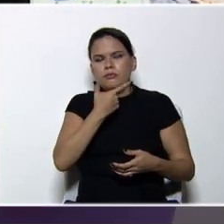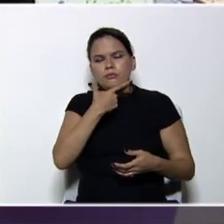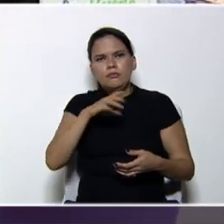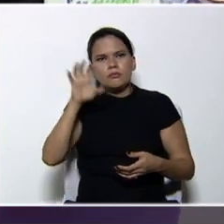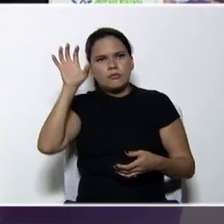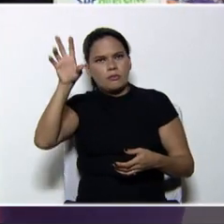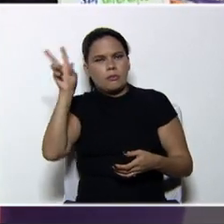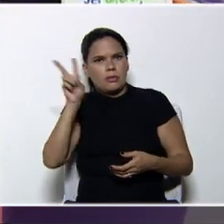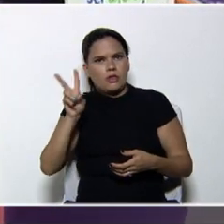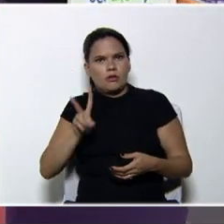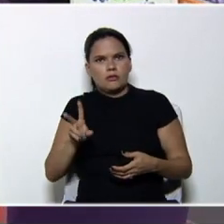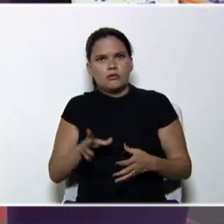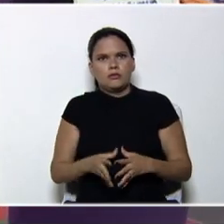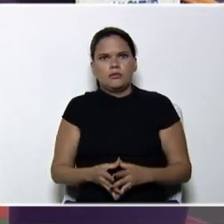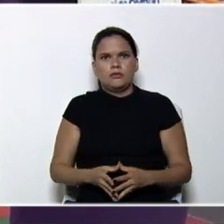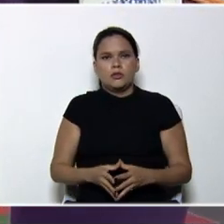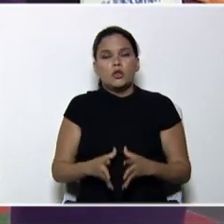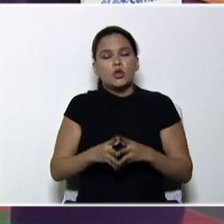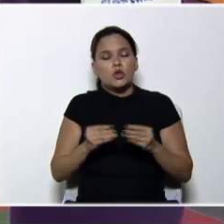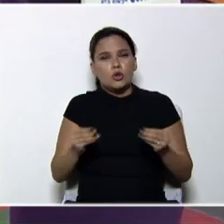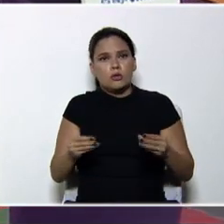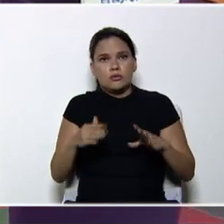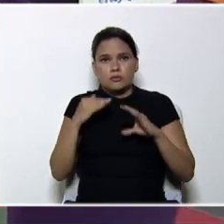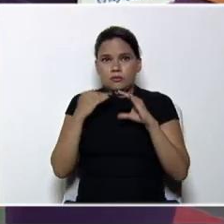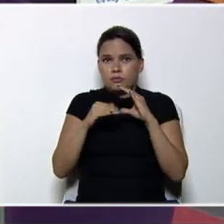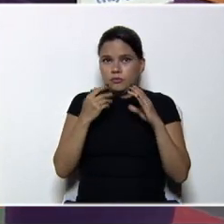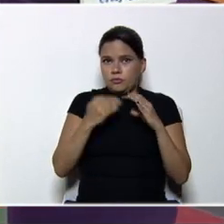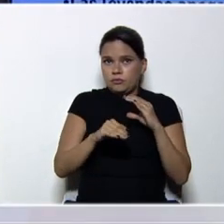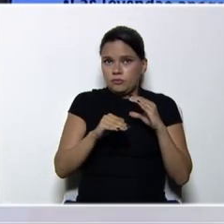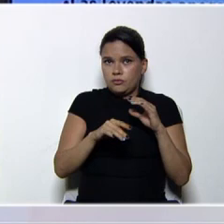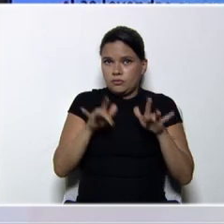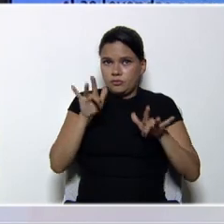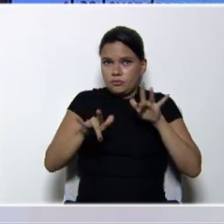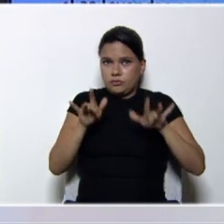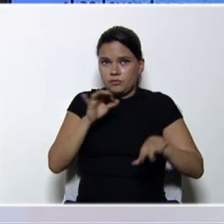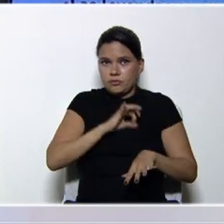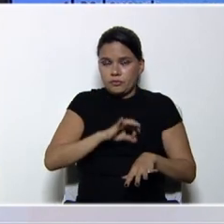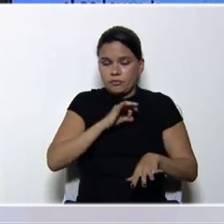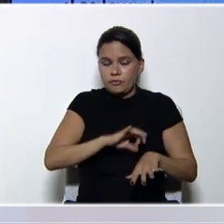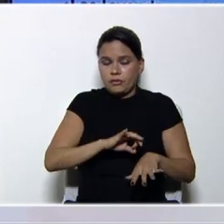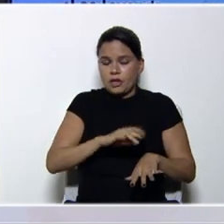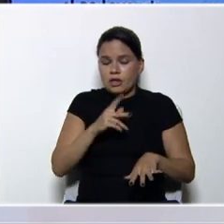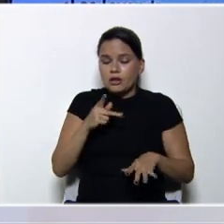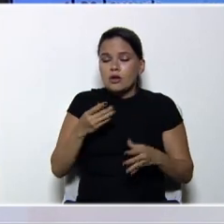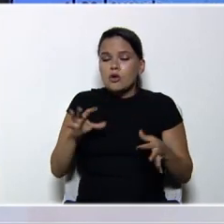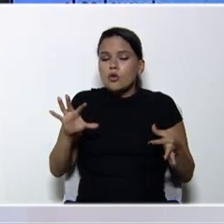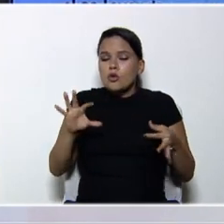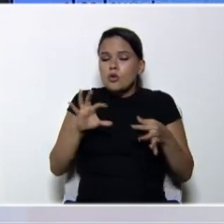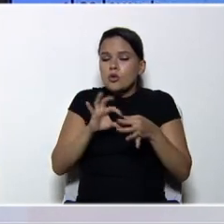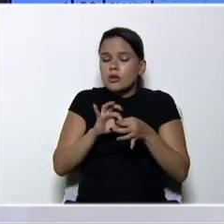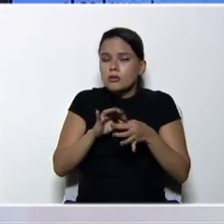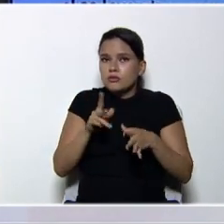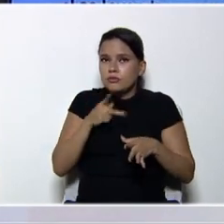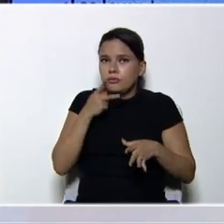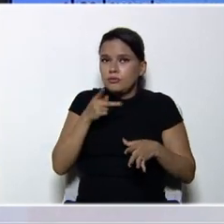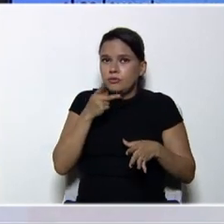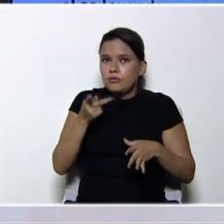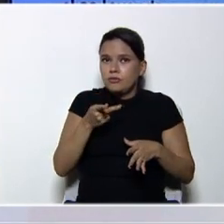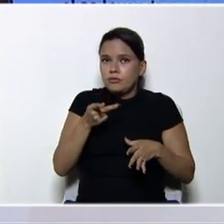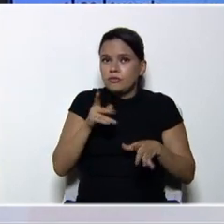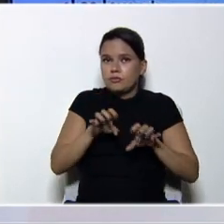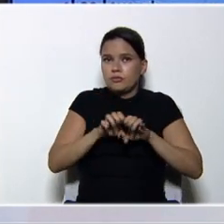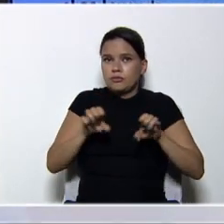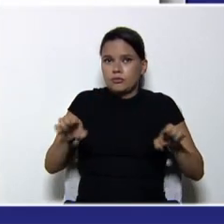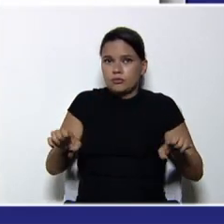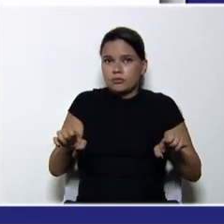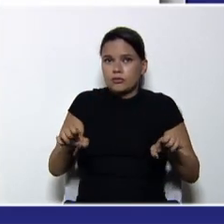así, definitivamente todo lo que vamos a difundir en las redes sociales debe estar apegado a la política educativa en función a garantizar que nuestros jóvenes en